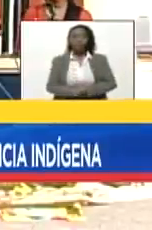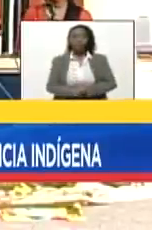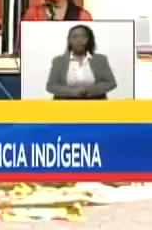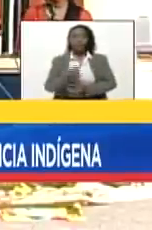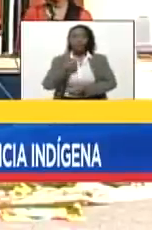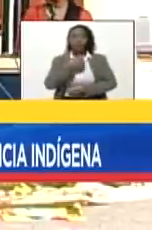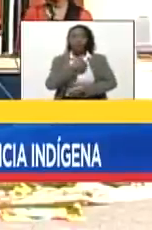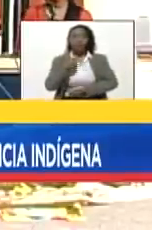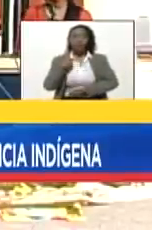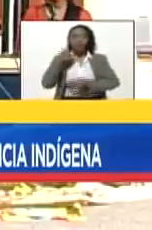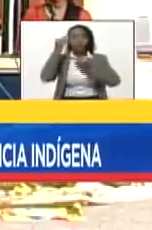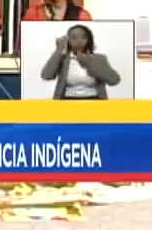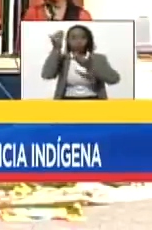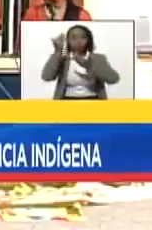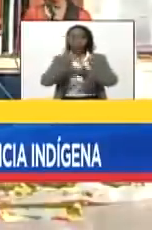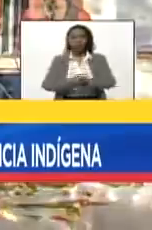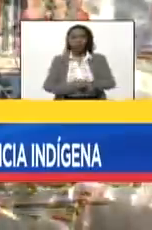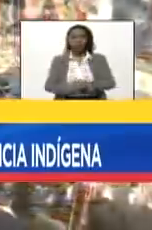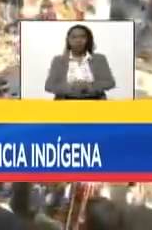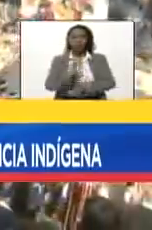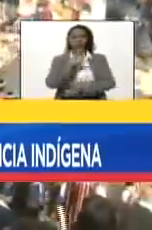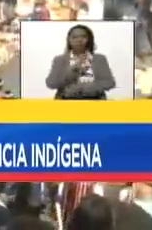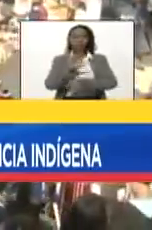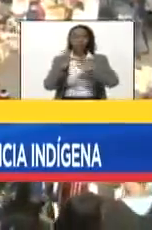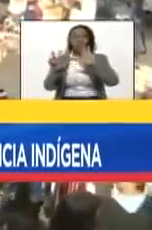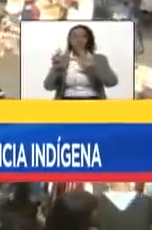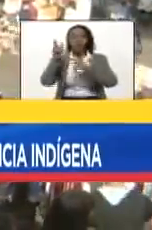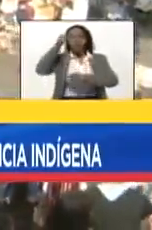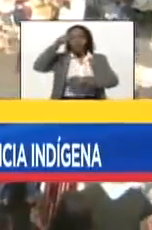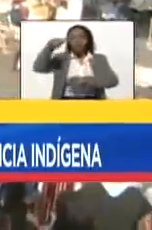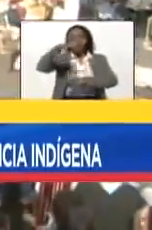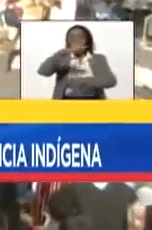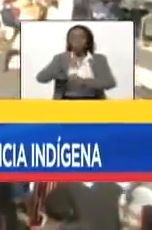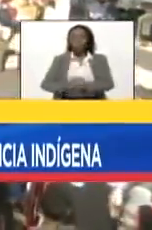quiero saludar a los 37 pueblos